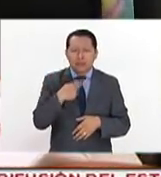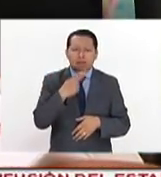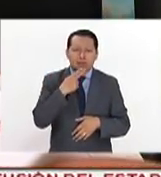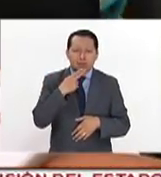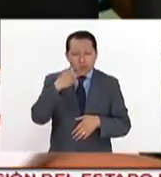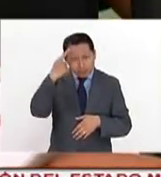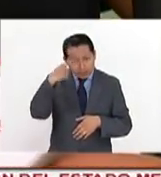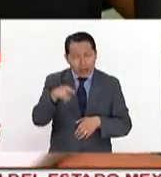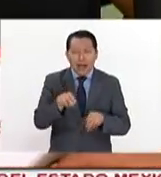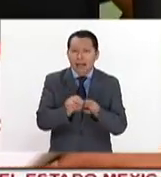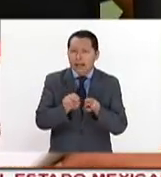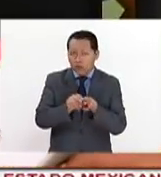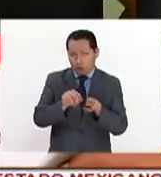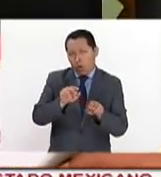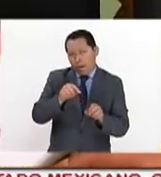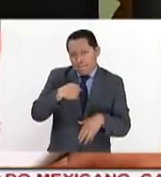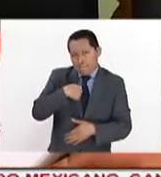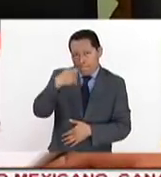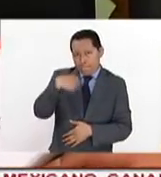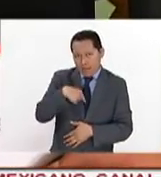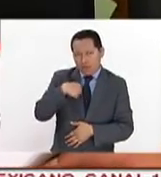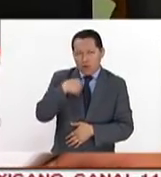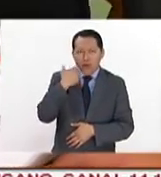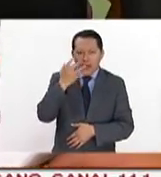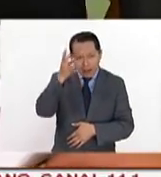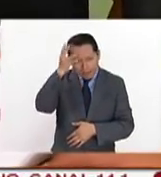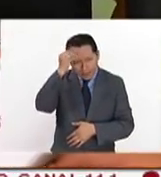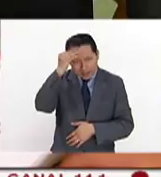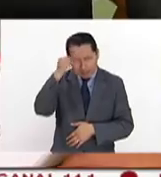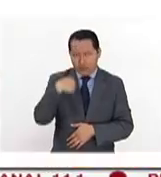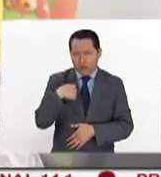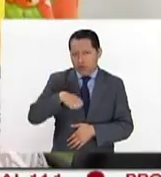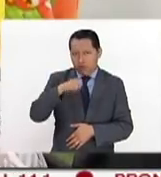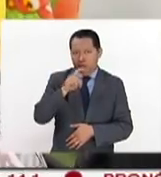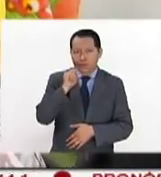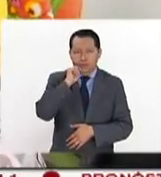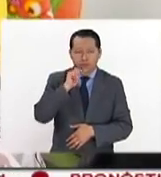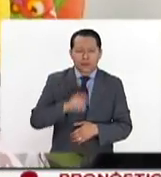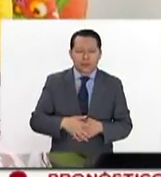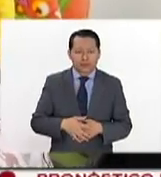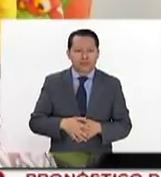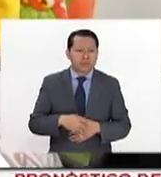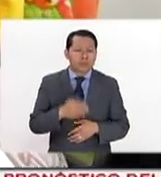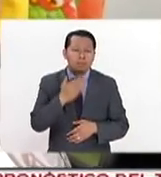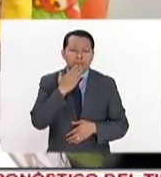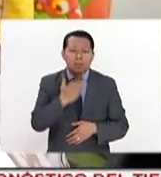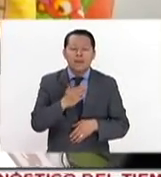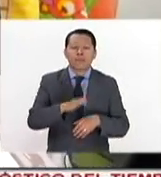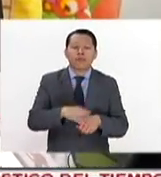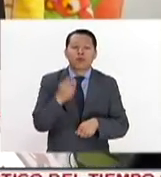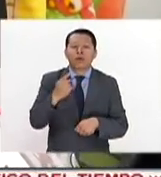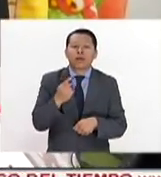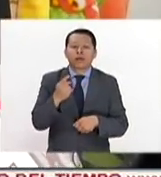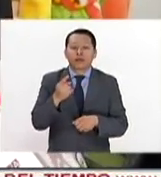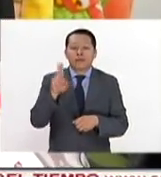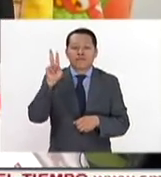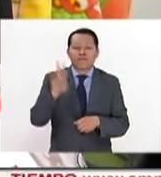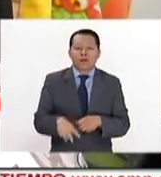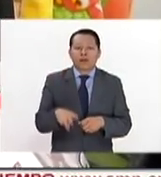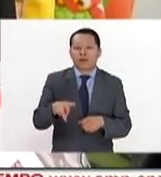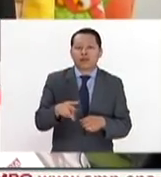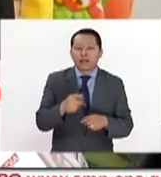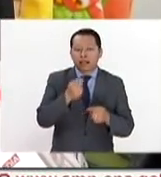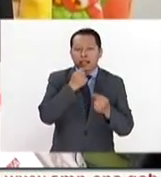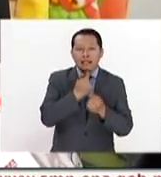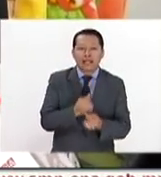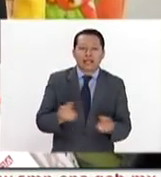mis nietos, para mí misma, porque yo quiero aprender. A la edad que tengo yo quiero aprender. Pues bien, porque pues la verdad ya los